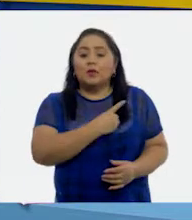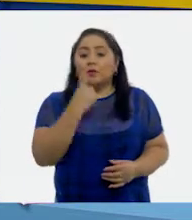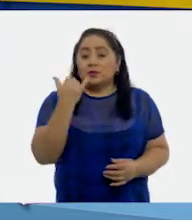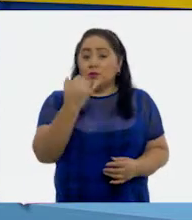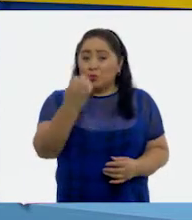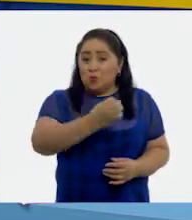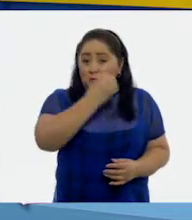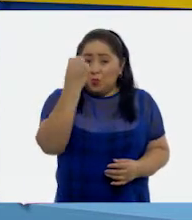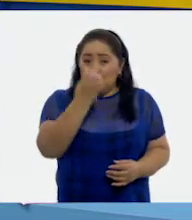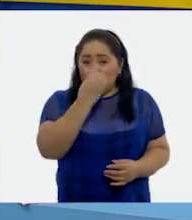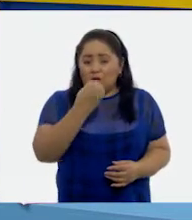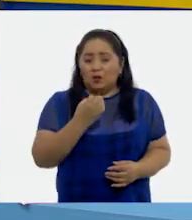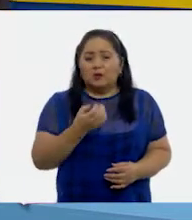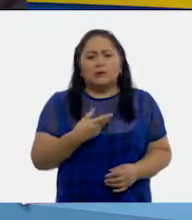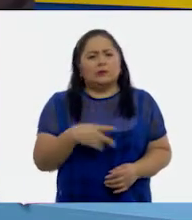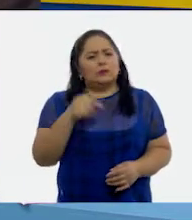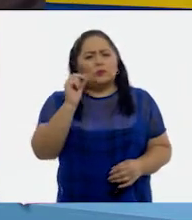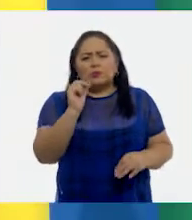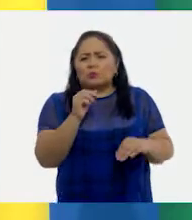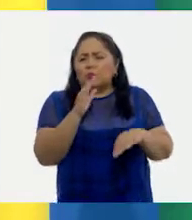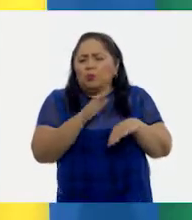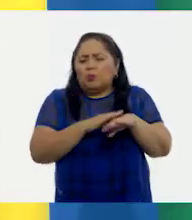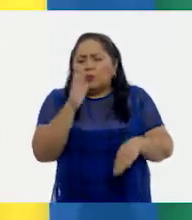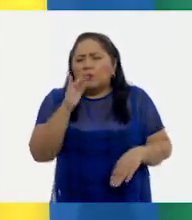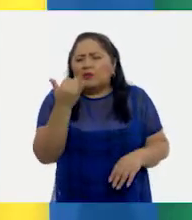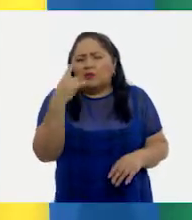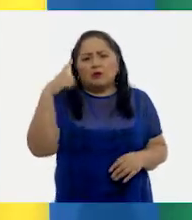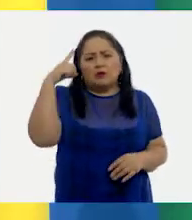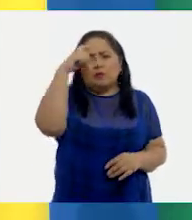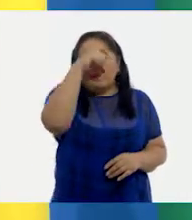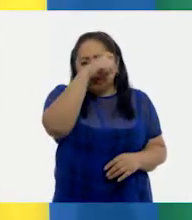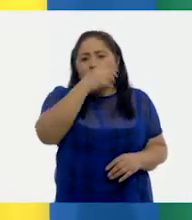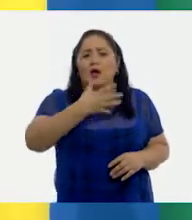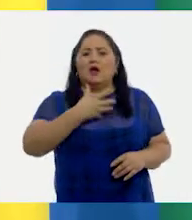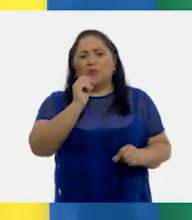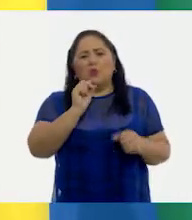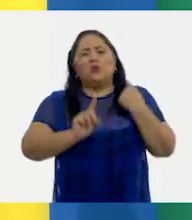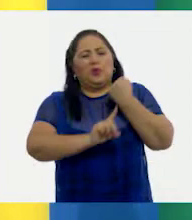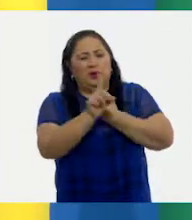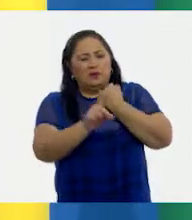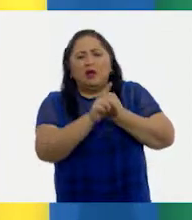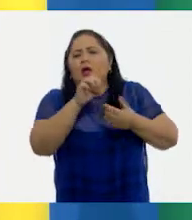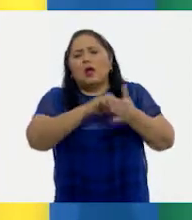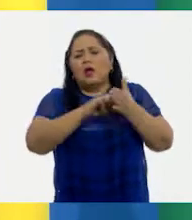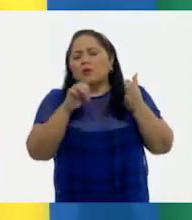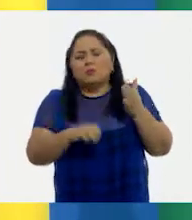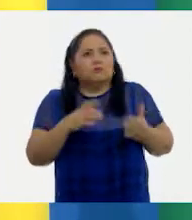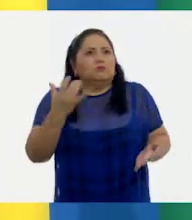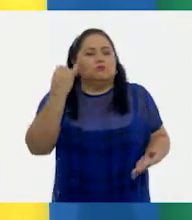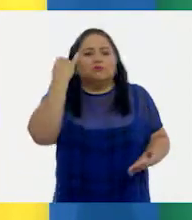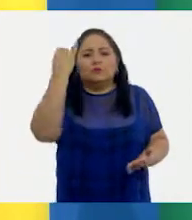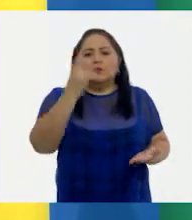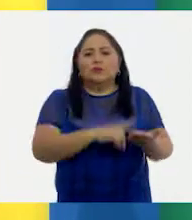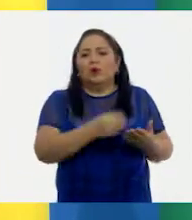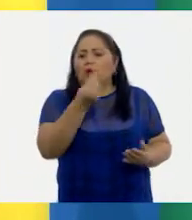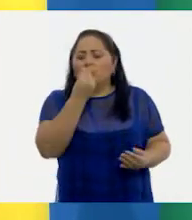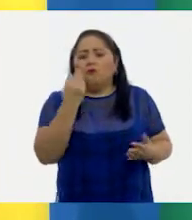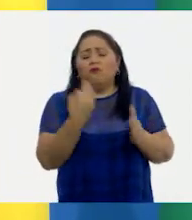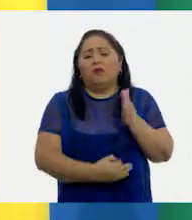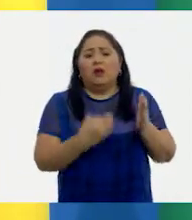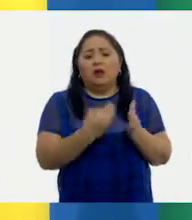educación es muy restringido, de lo que resultan diversos problemas como, imagínate, la desnutrición